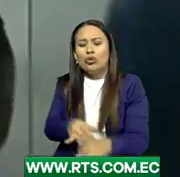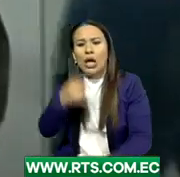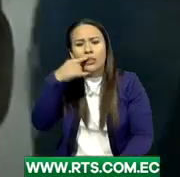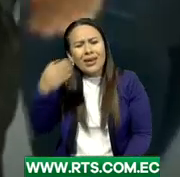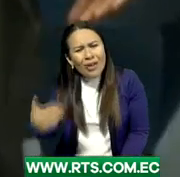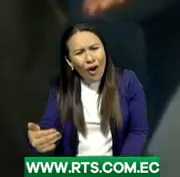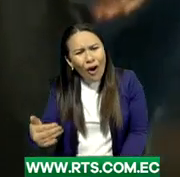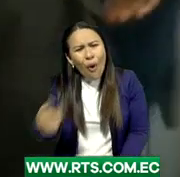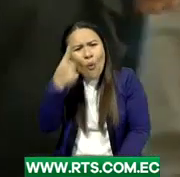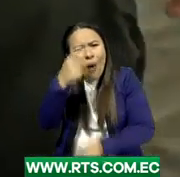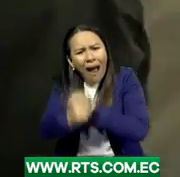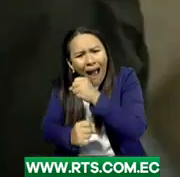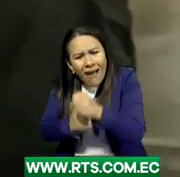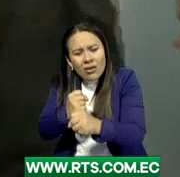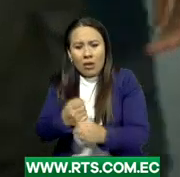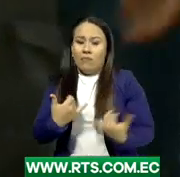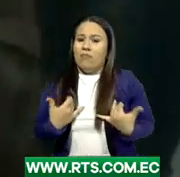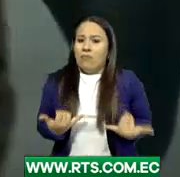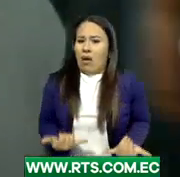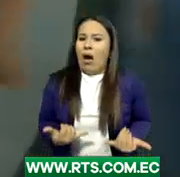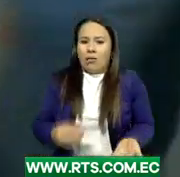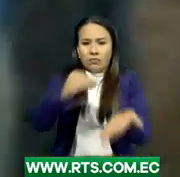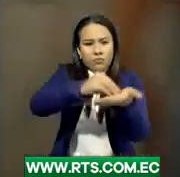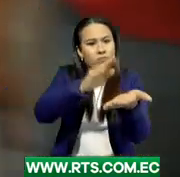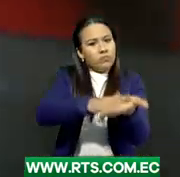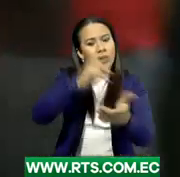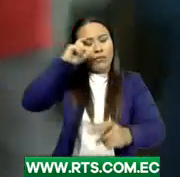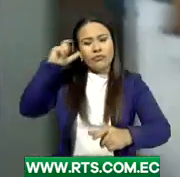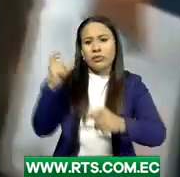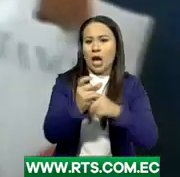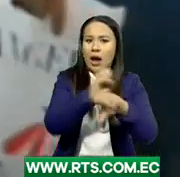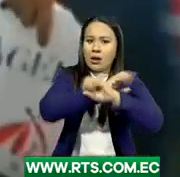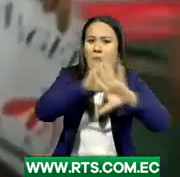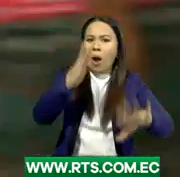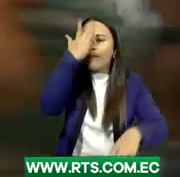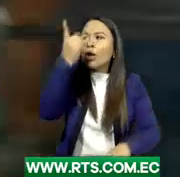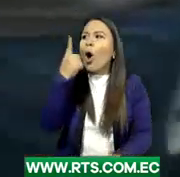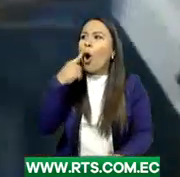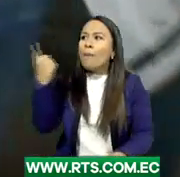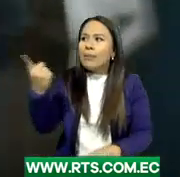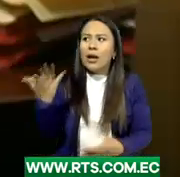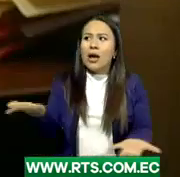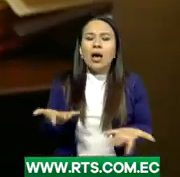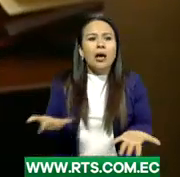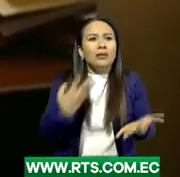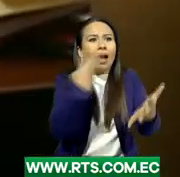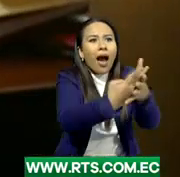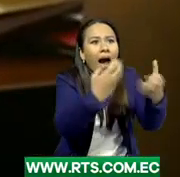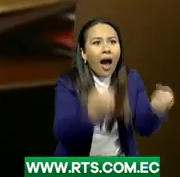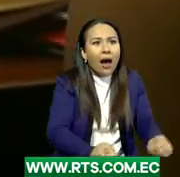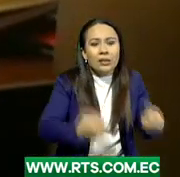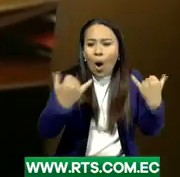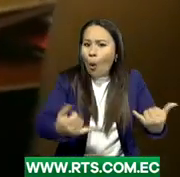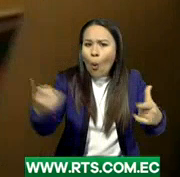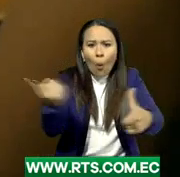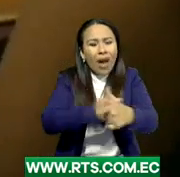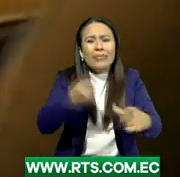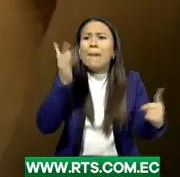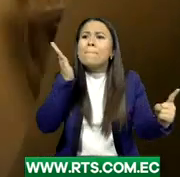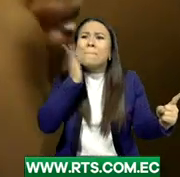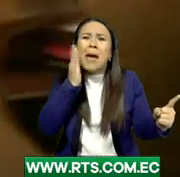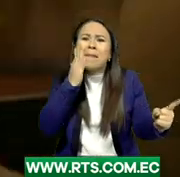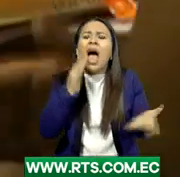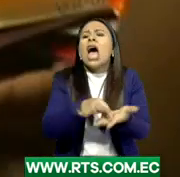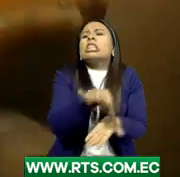espera de los próximos impulsos fiscales a decir de él para esclarecer la historia que sus clientes la iniciaron como perjudicados así lo